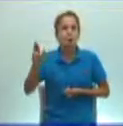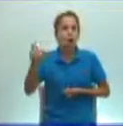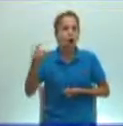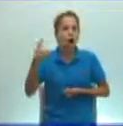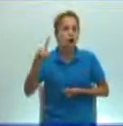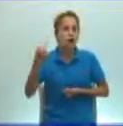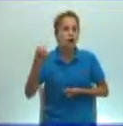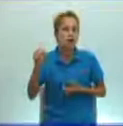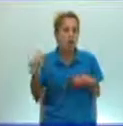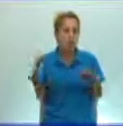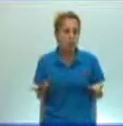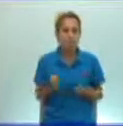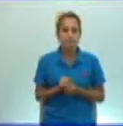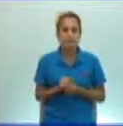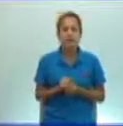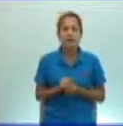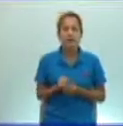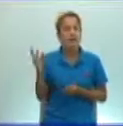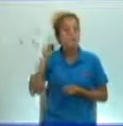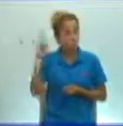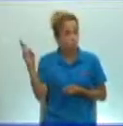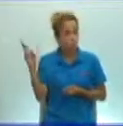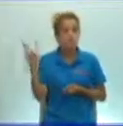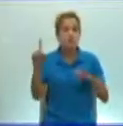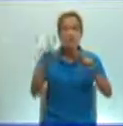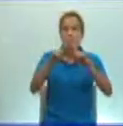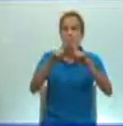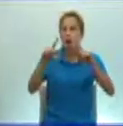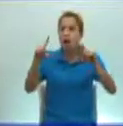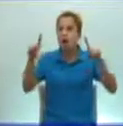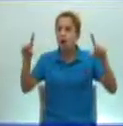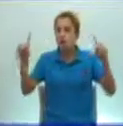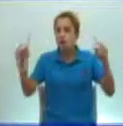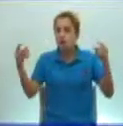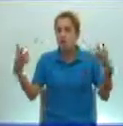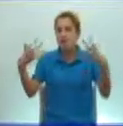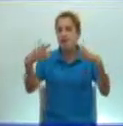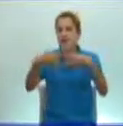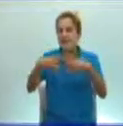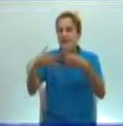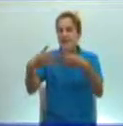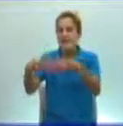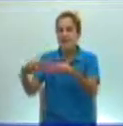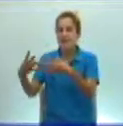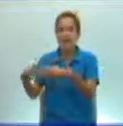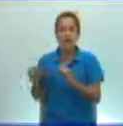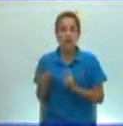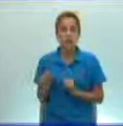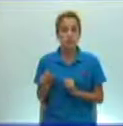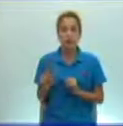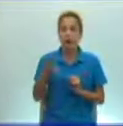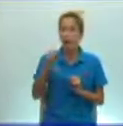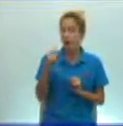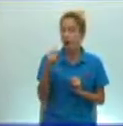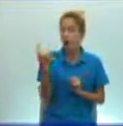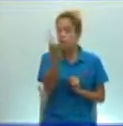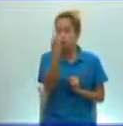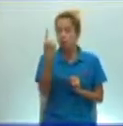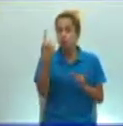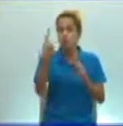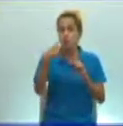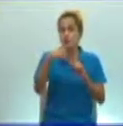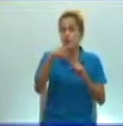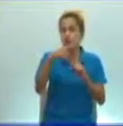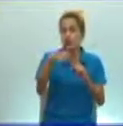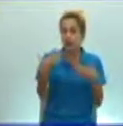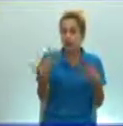recuerden que al redactar, las oraciones deben estar relacionadas entre sí y referirse a un mismo tema. Debe haber claridad